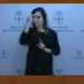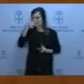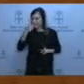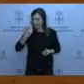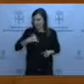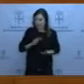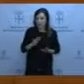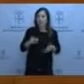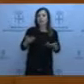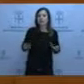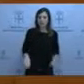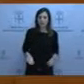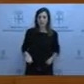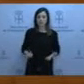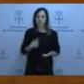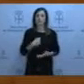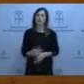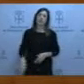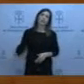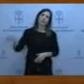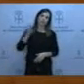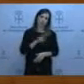volver a repetir.